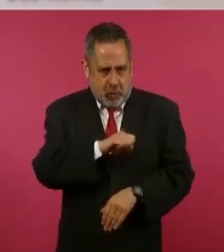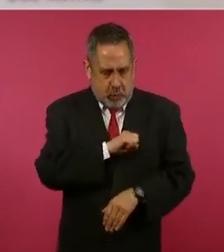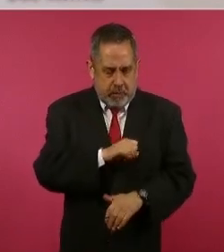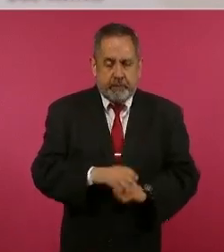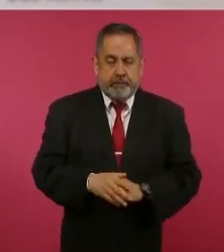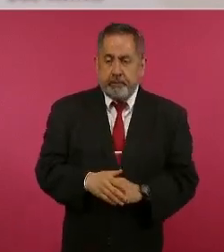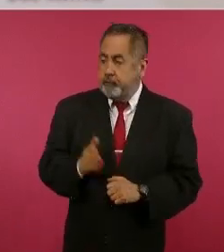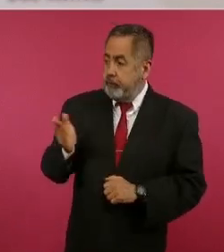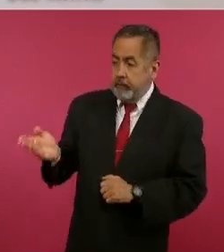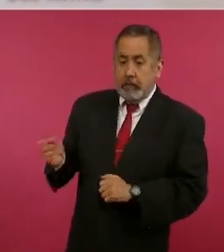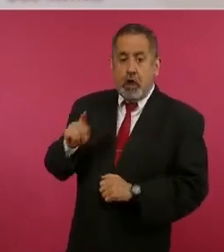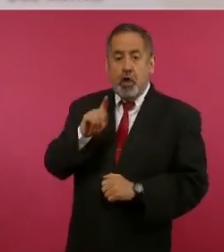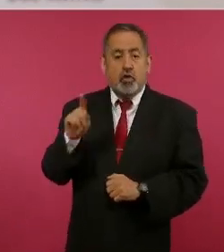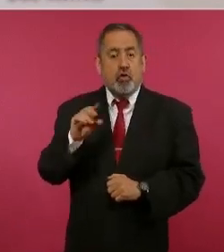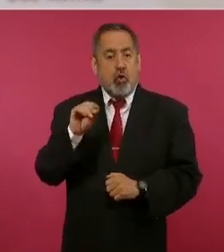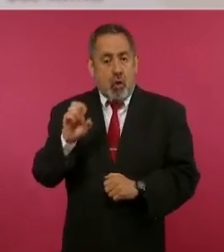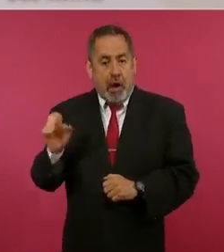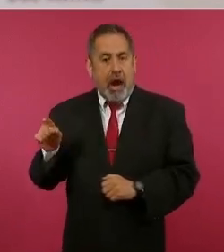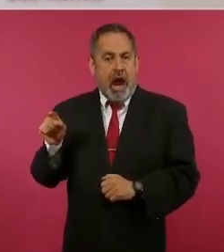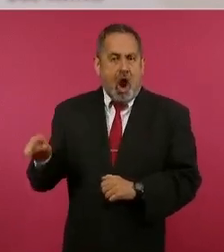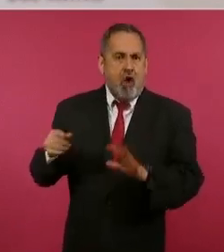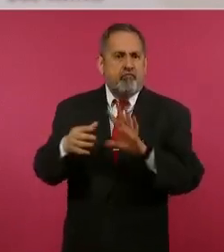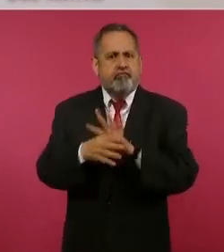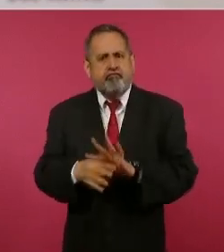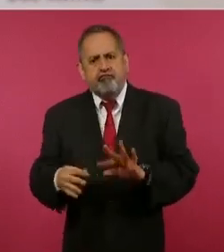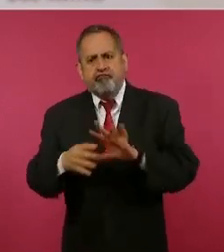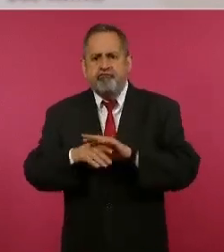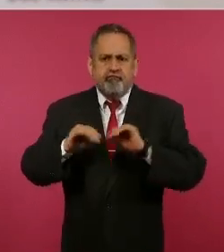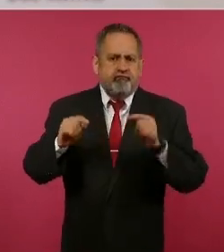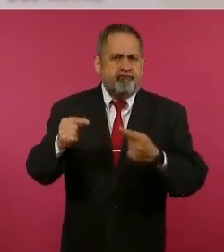El maestro Zoé Robledo nos informará los logros